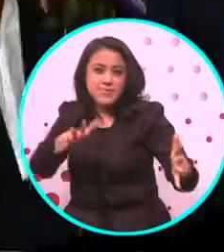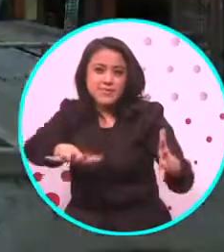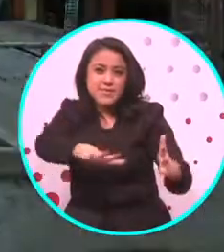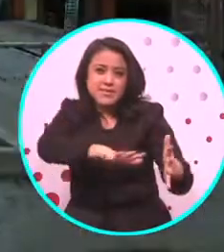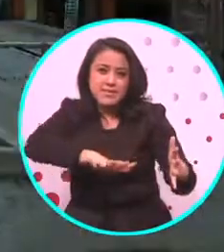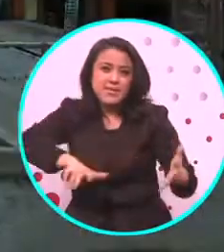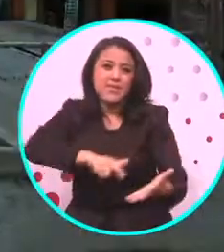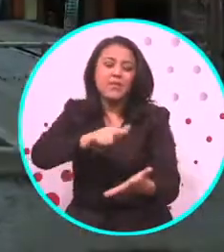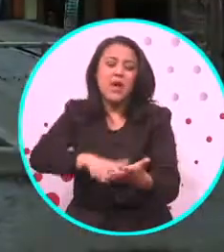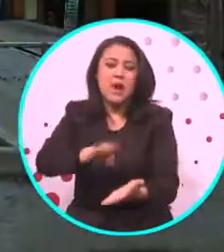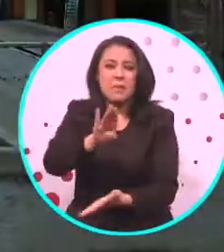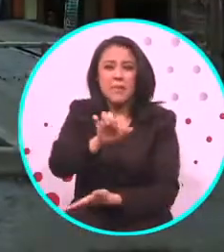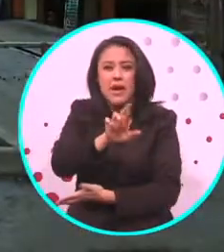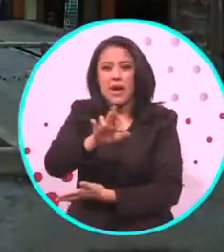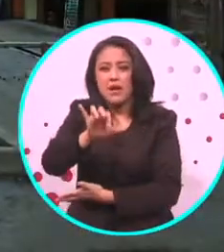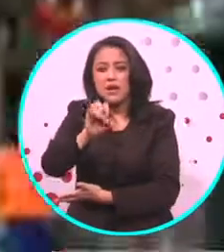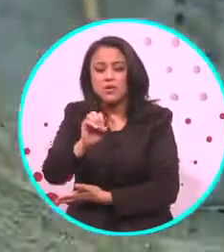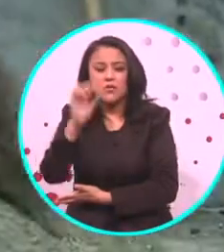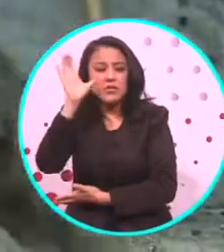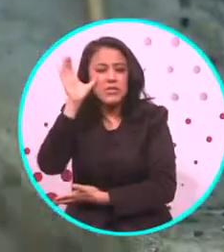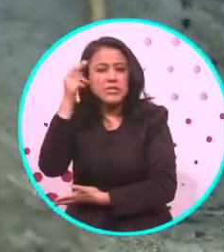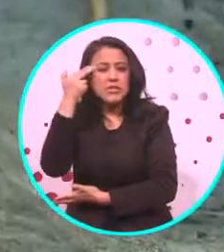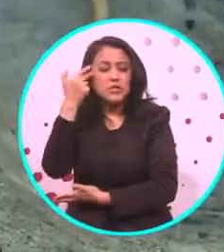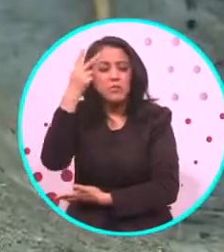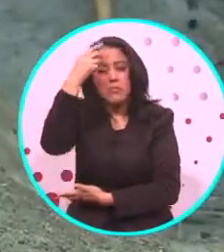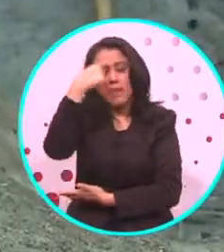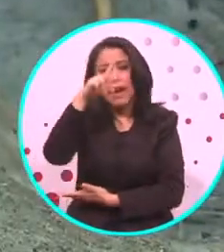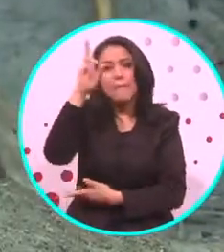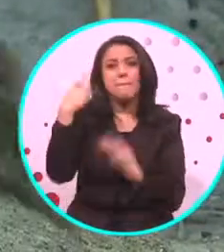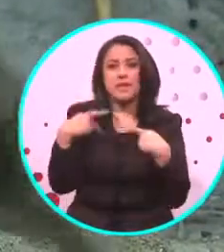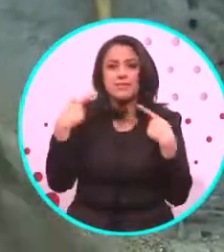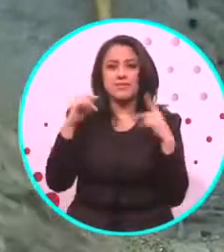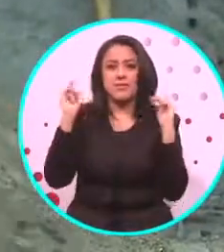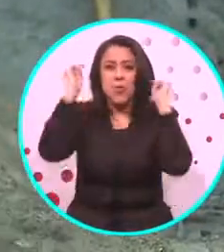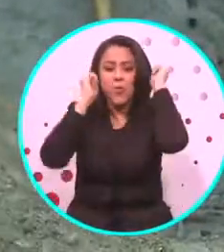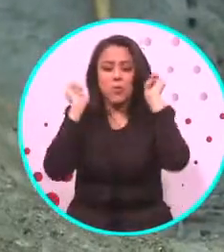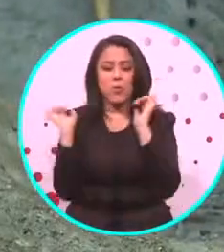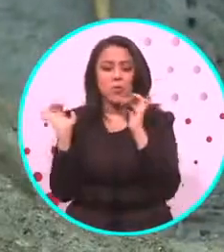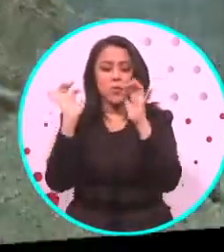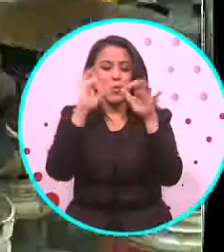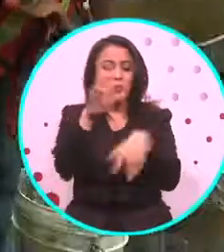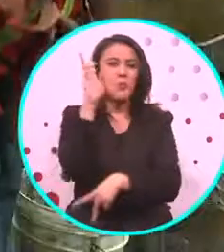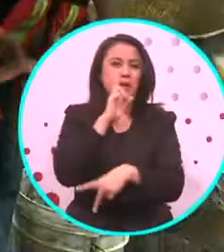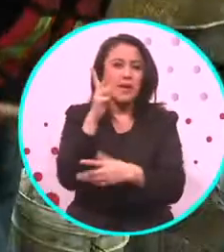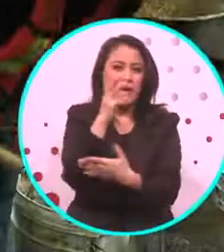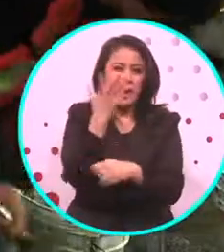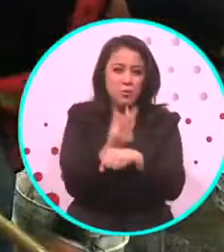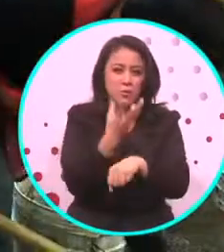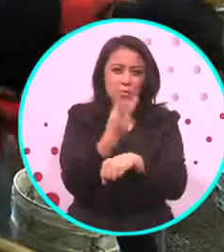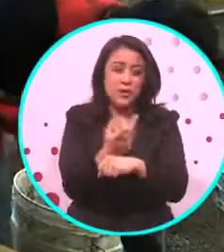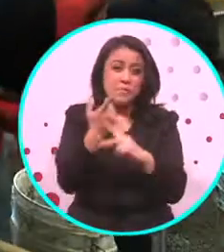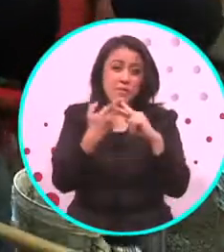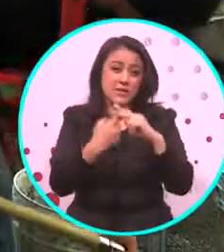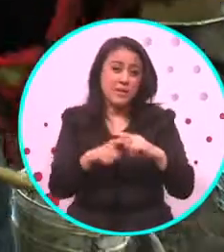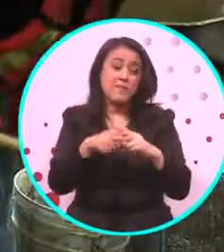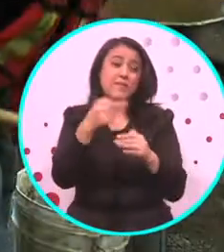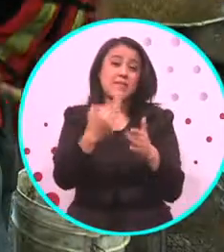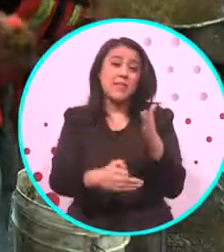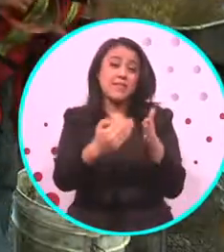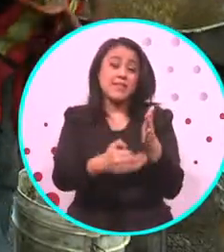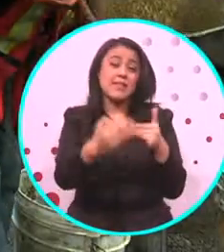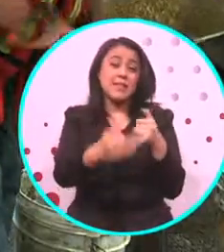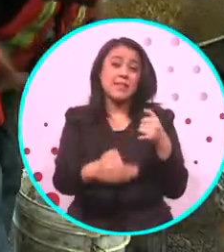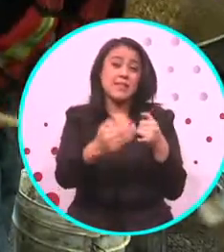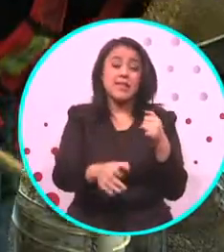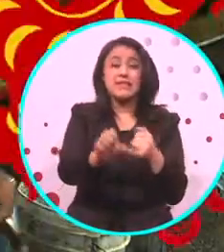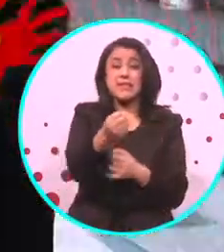chino. Y pues sí, para atraer más turistas, más gente. A decir de los locatarios, la remodelación comenzó a finales de septiembre. ¿A